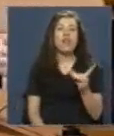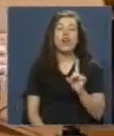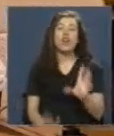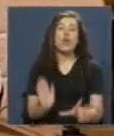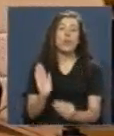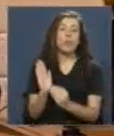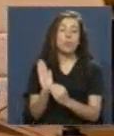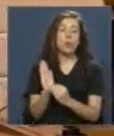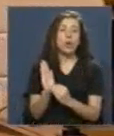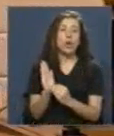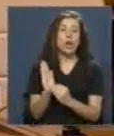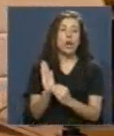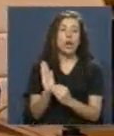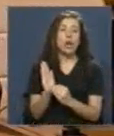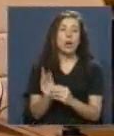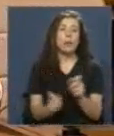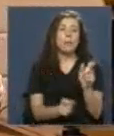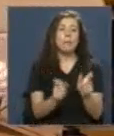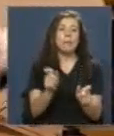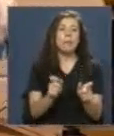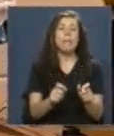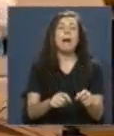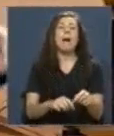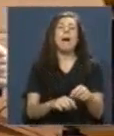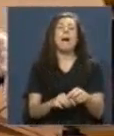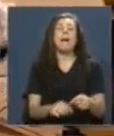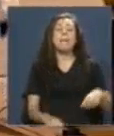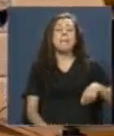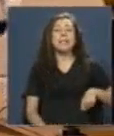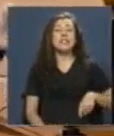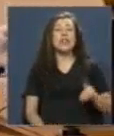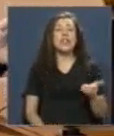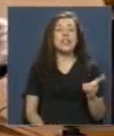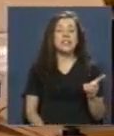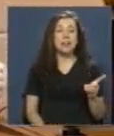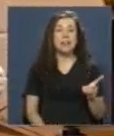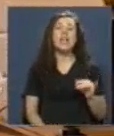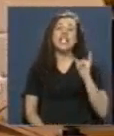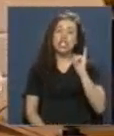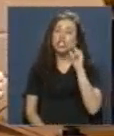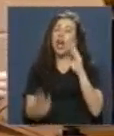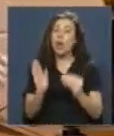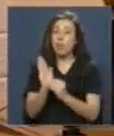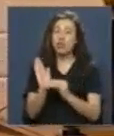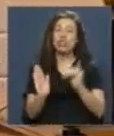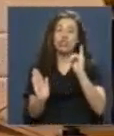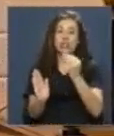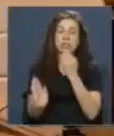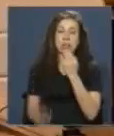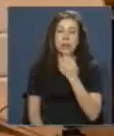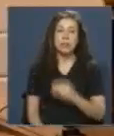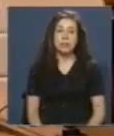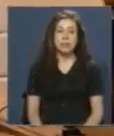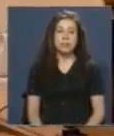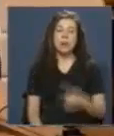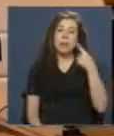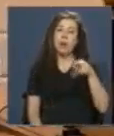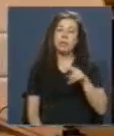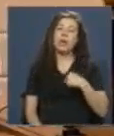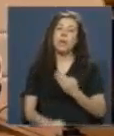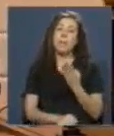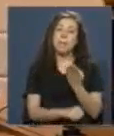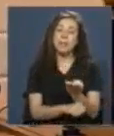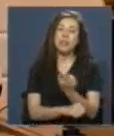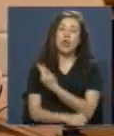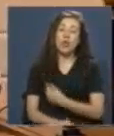incluía a las pensiones de invalidez, si se incluyen a las pensiones de invalidez. Pero reiteramos nuestra petición al